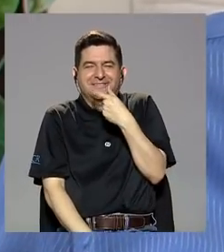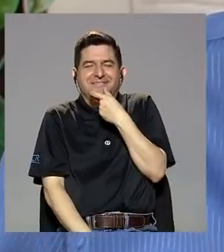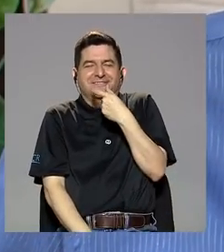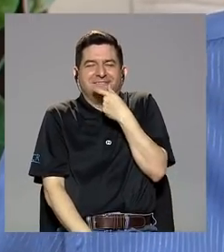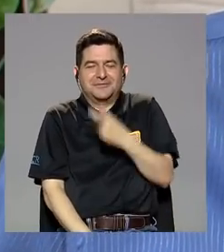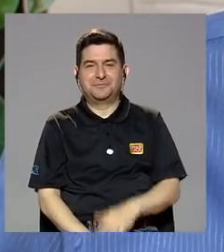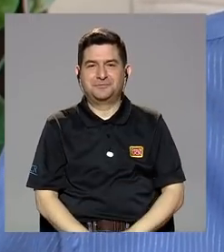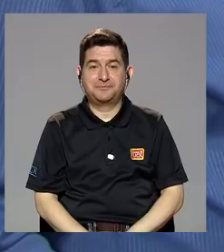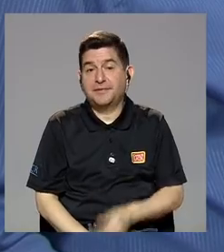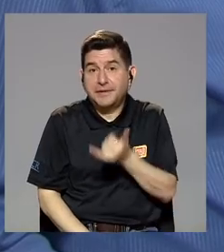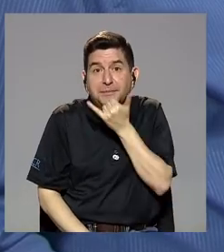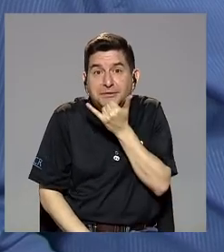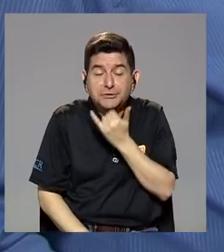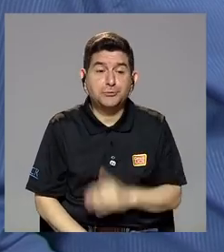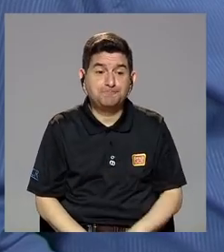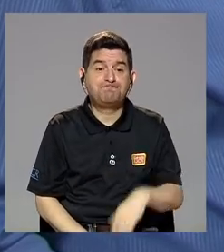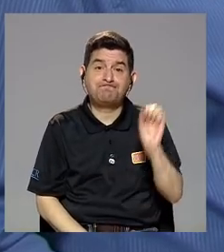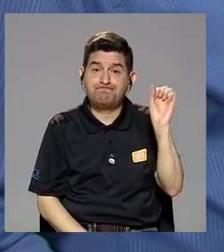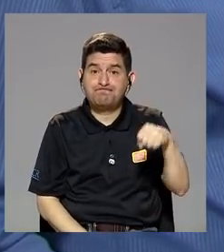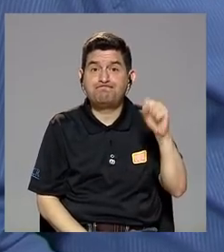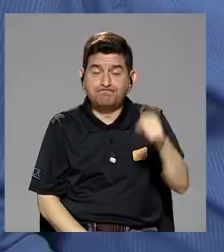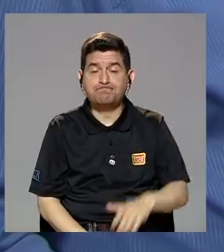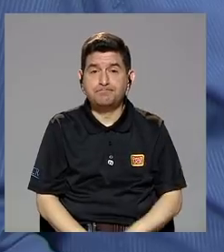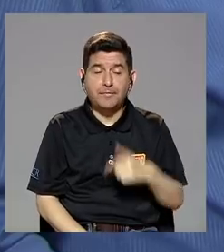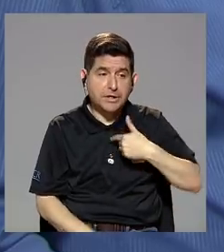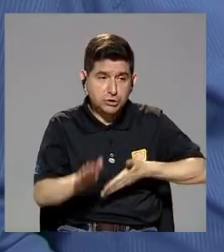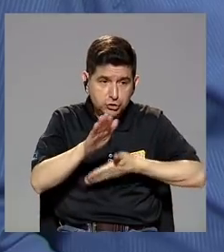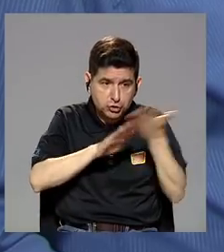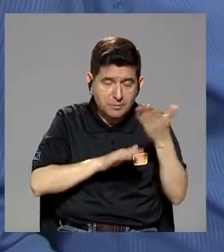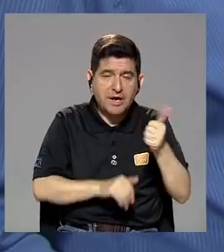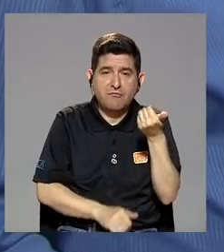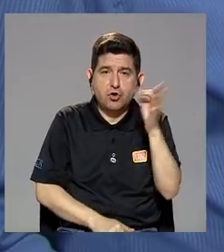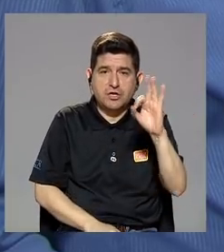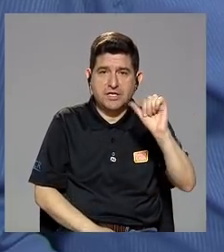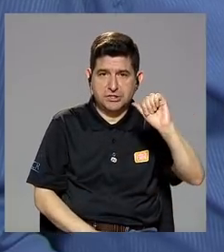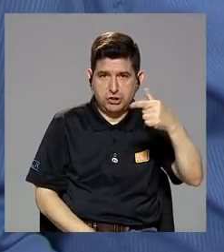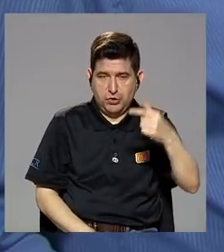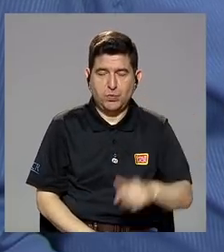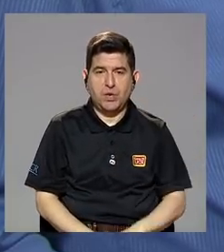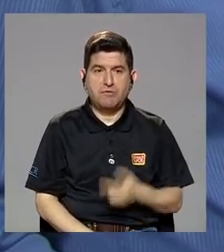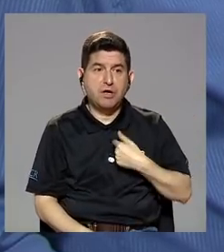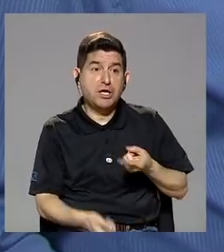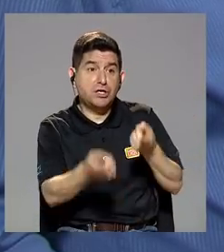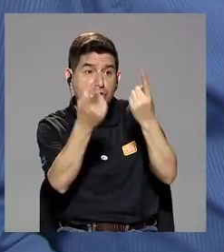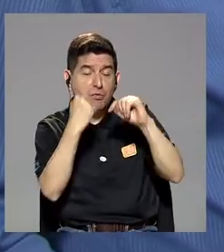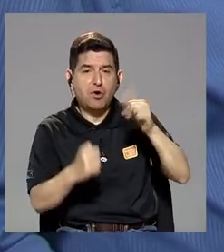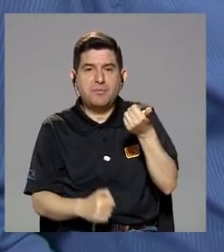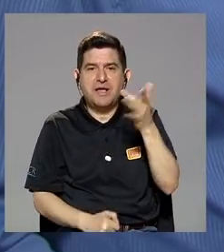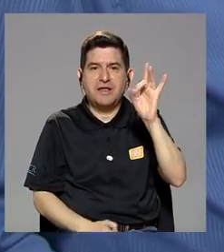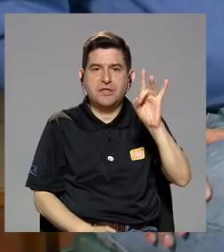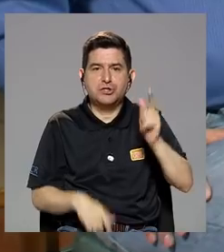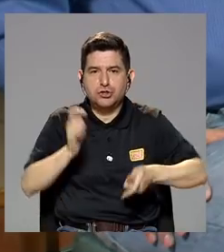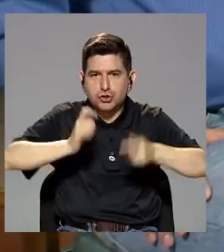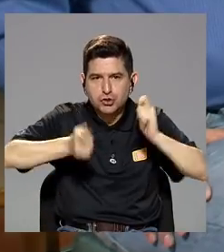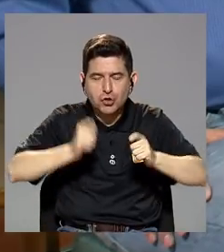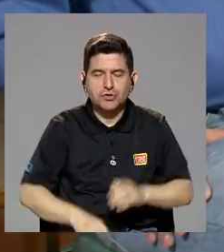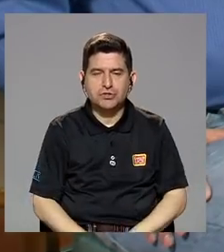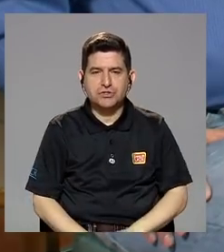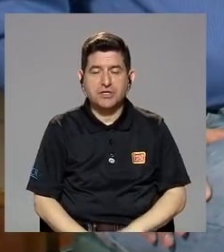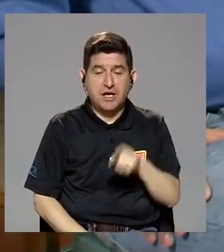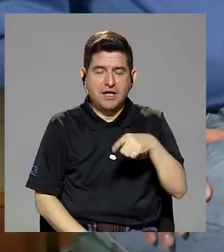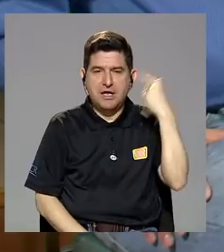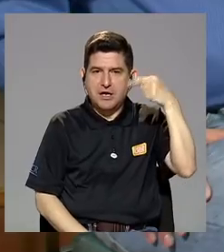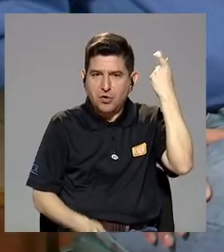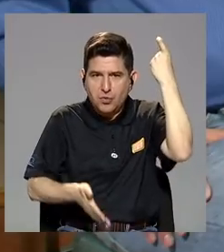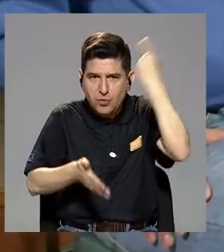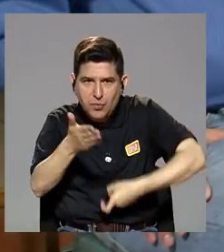resulta que si me voy el 19 de agosto y yo volví el 18 de septiembre y el golpe